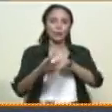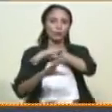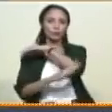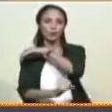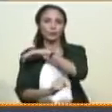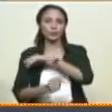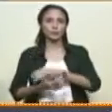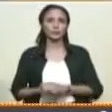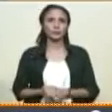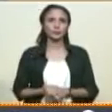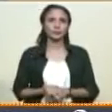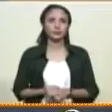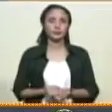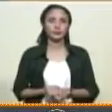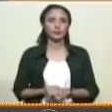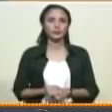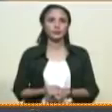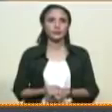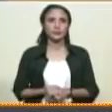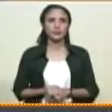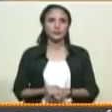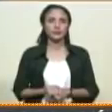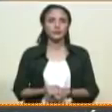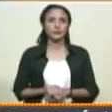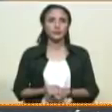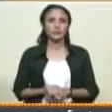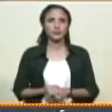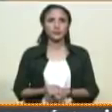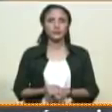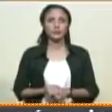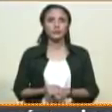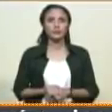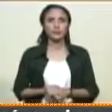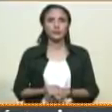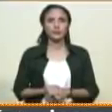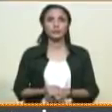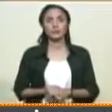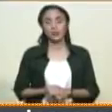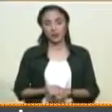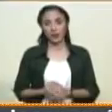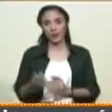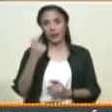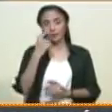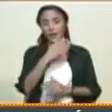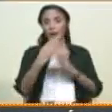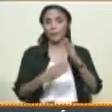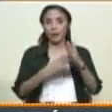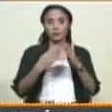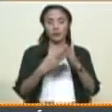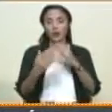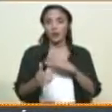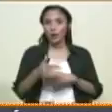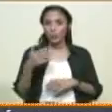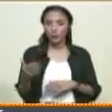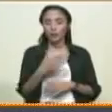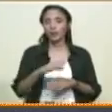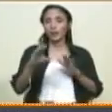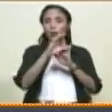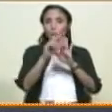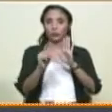Desde uno de los centros más importantes para sostener esta